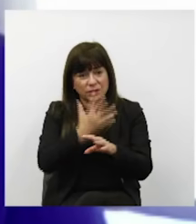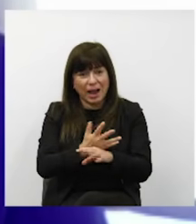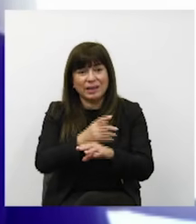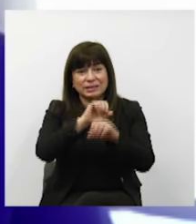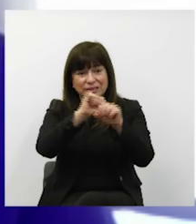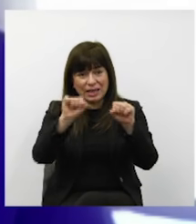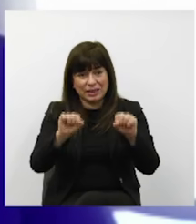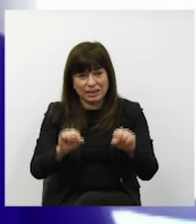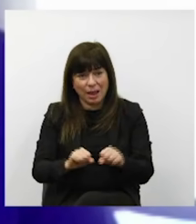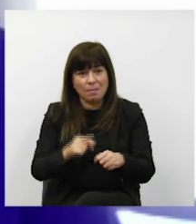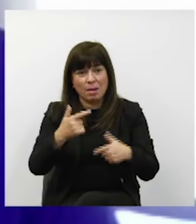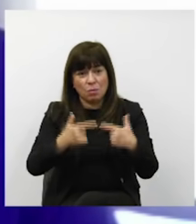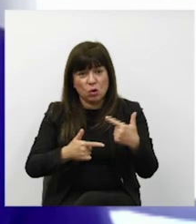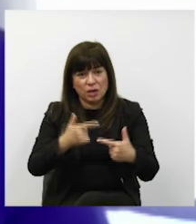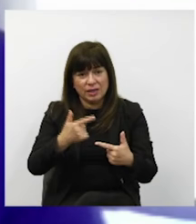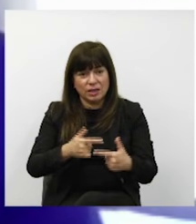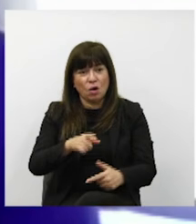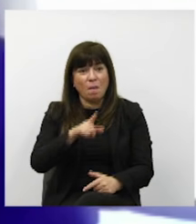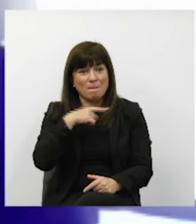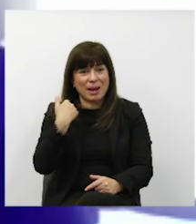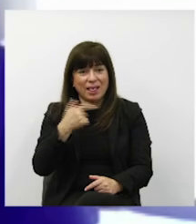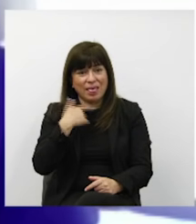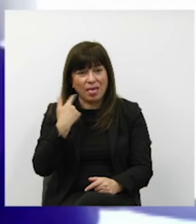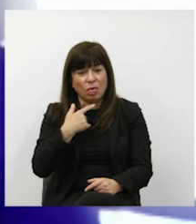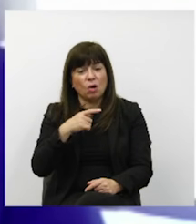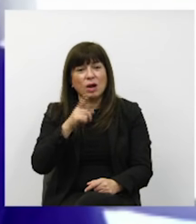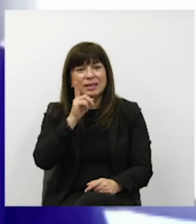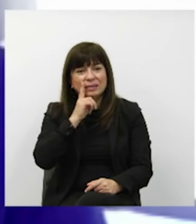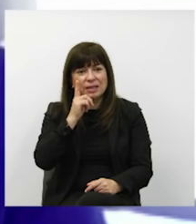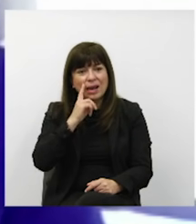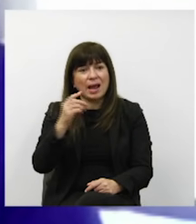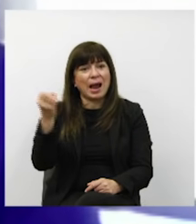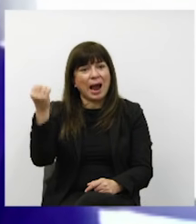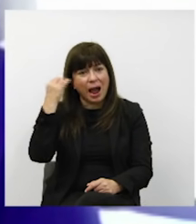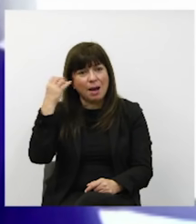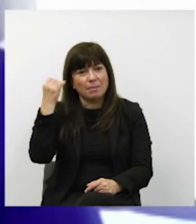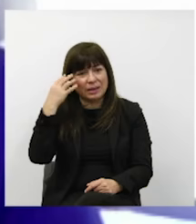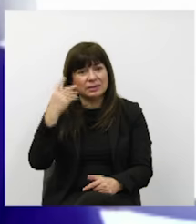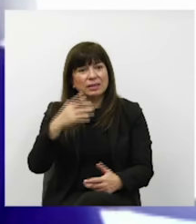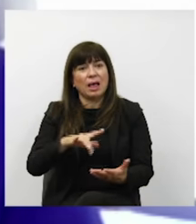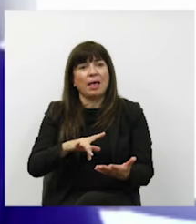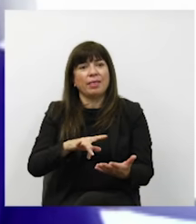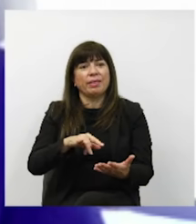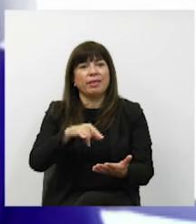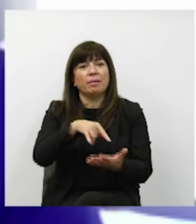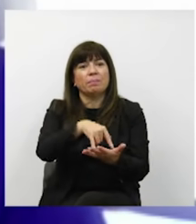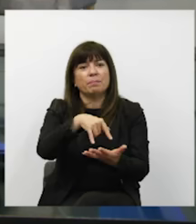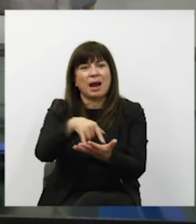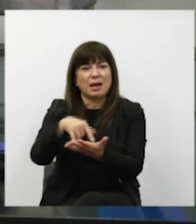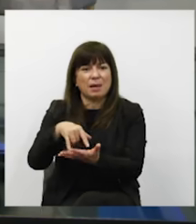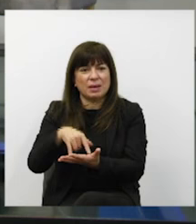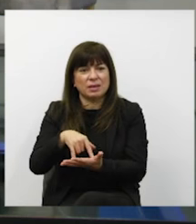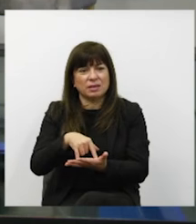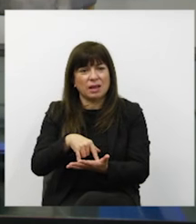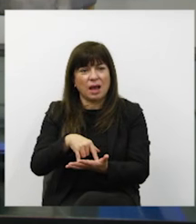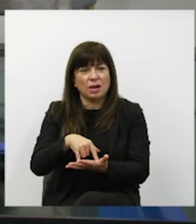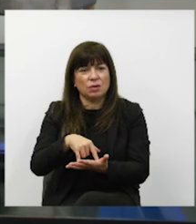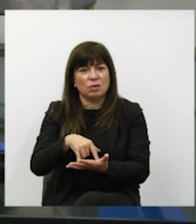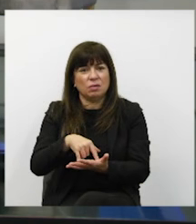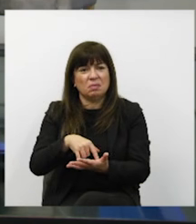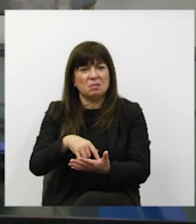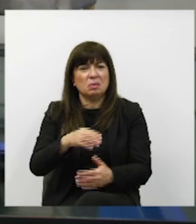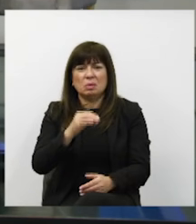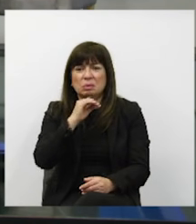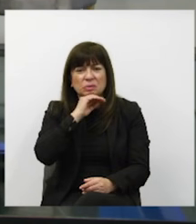los perdedores tienen capacidad de veto, porque los parlamentarios les basta con tener ciertos